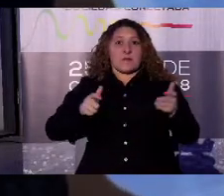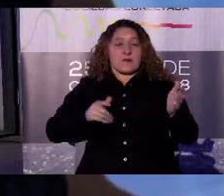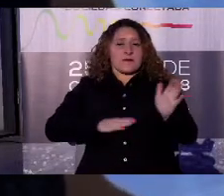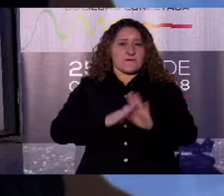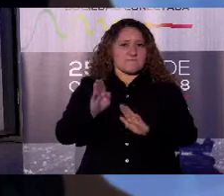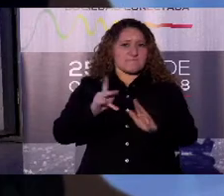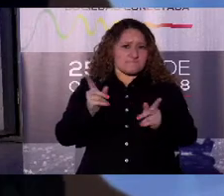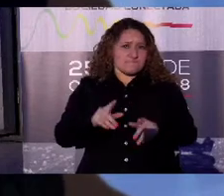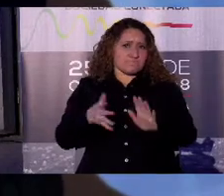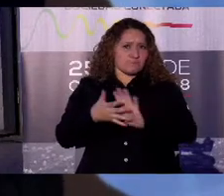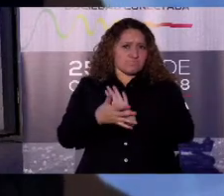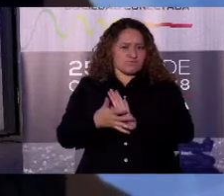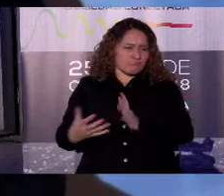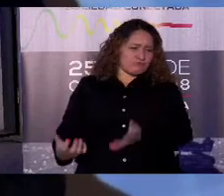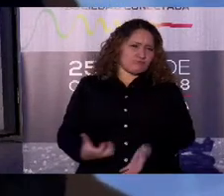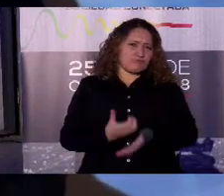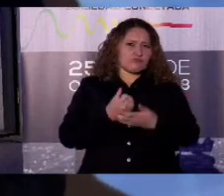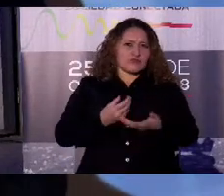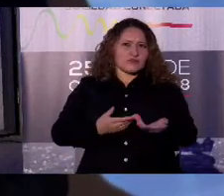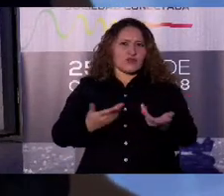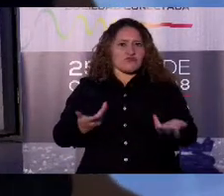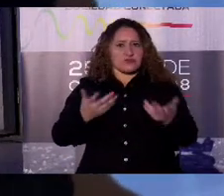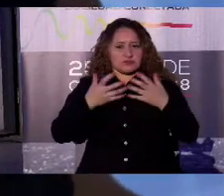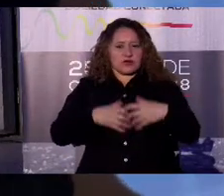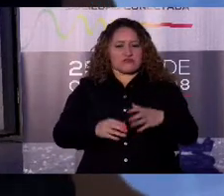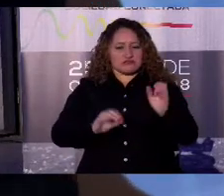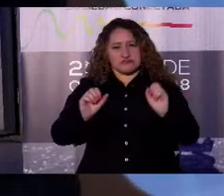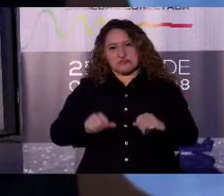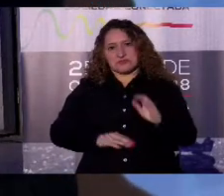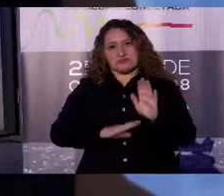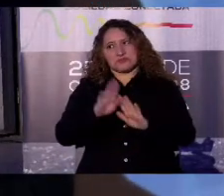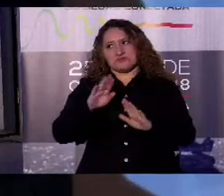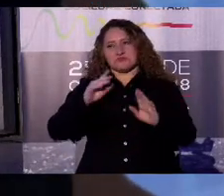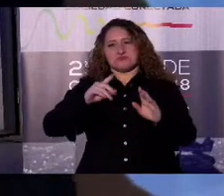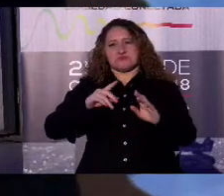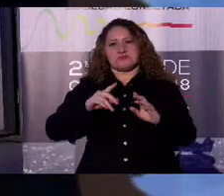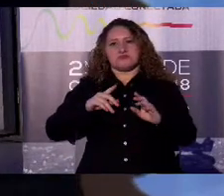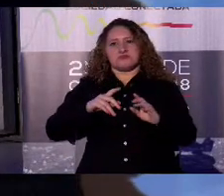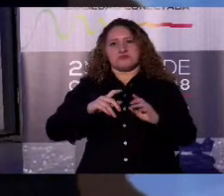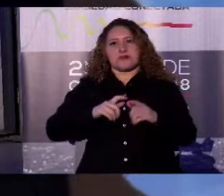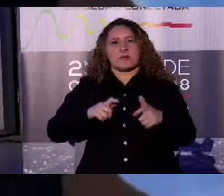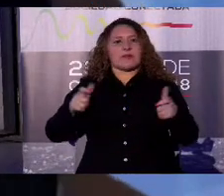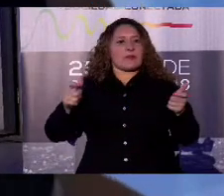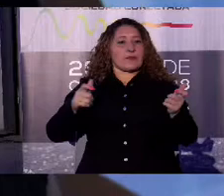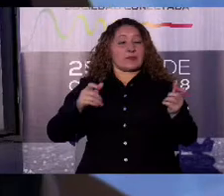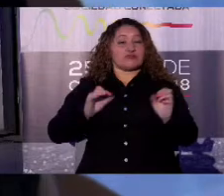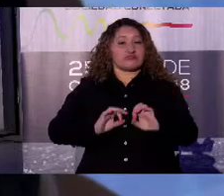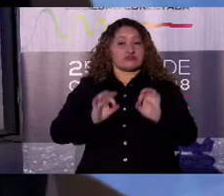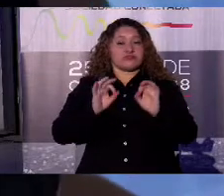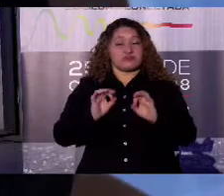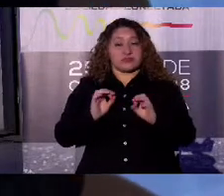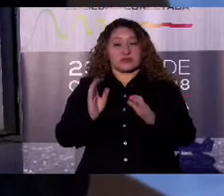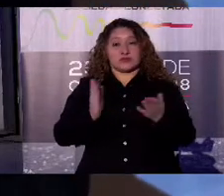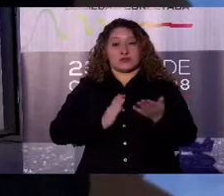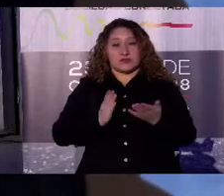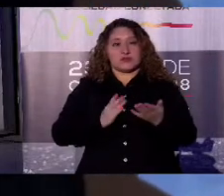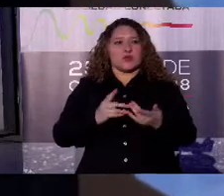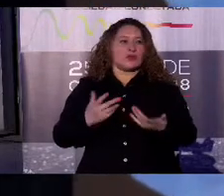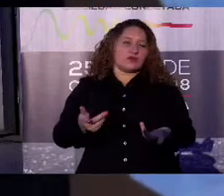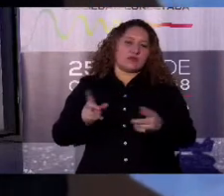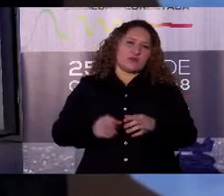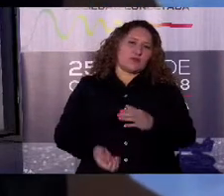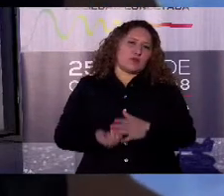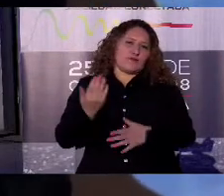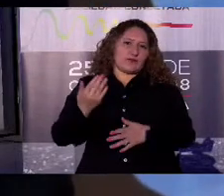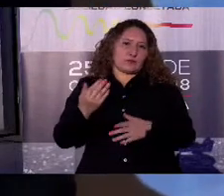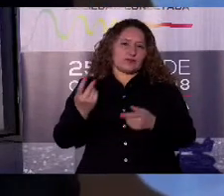información al operador para poder crecer, hacer sus crecimientos en forma que la calidad de servicio se mantenga y generar nuevos negocios, ¿no?